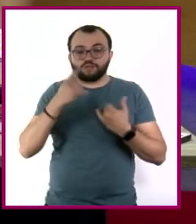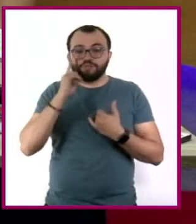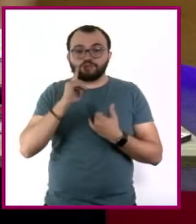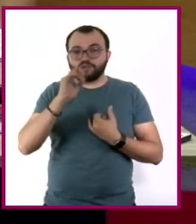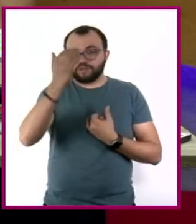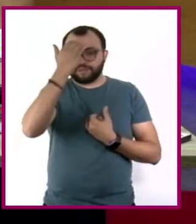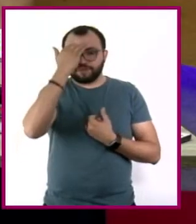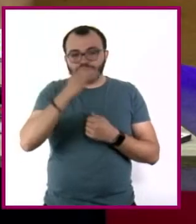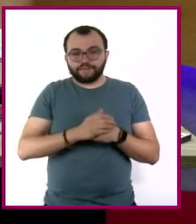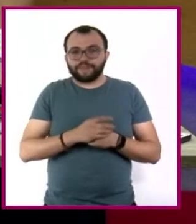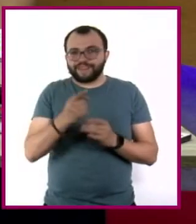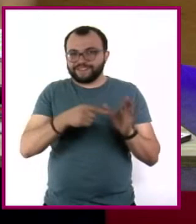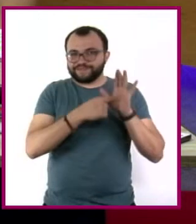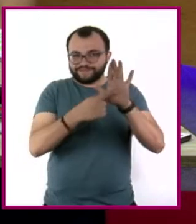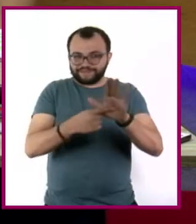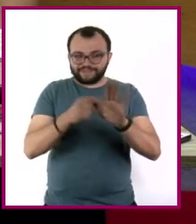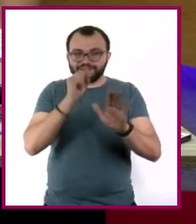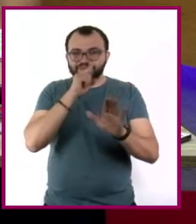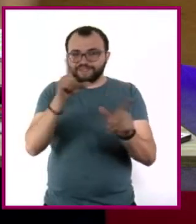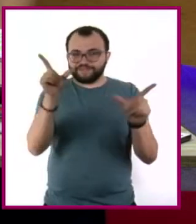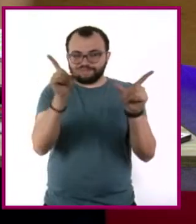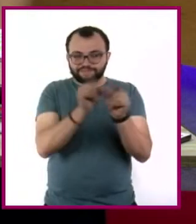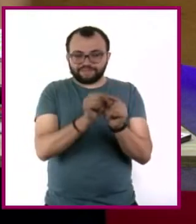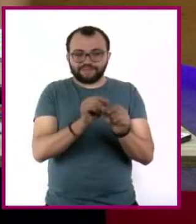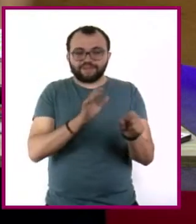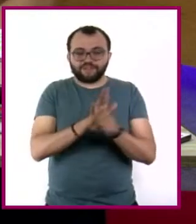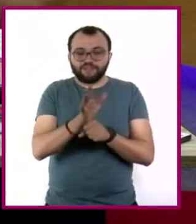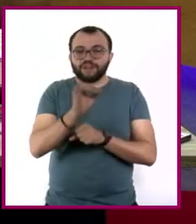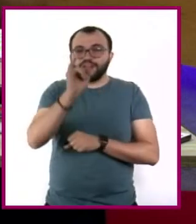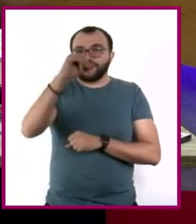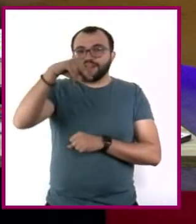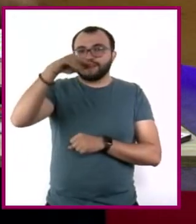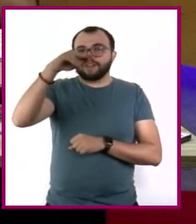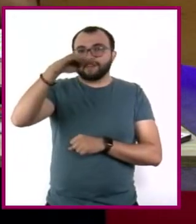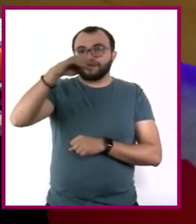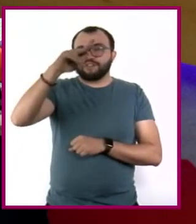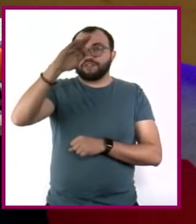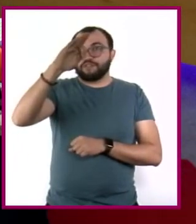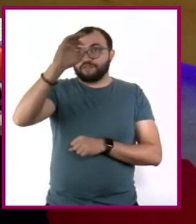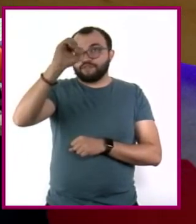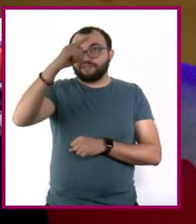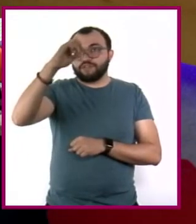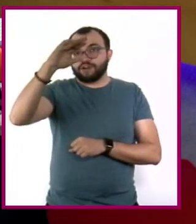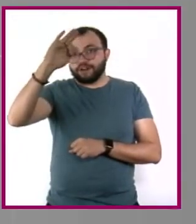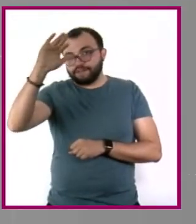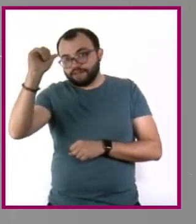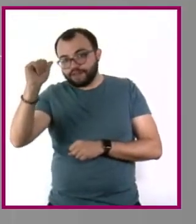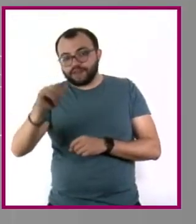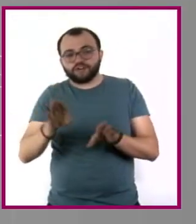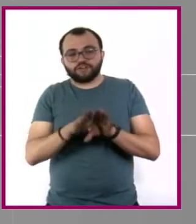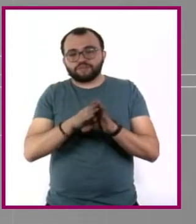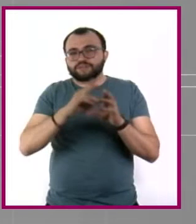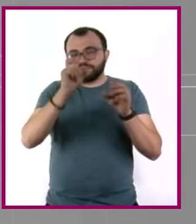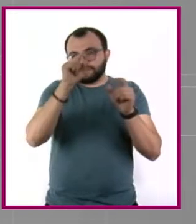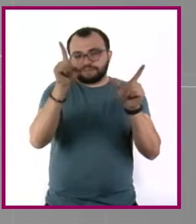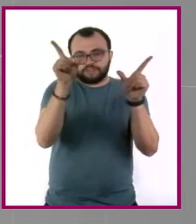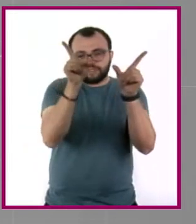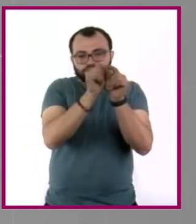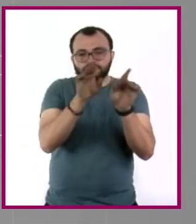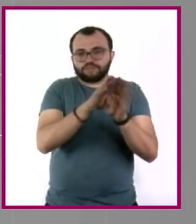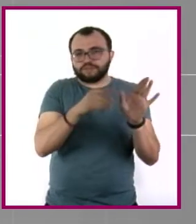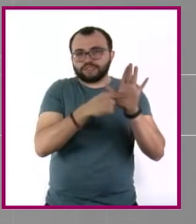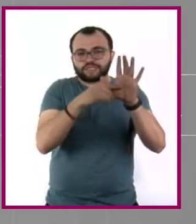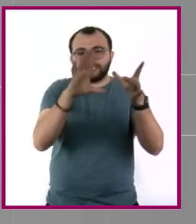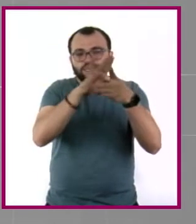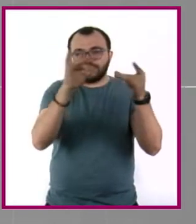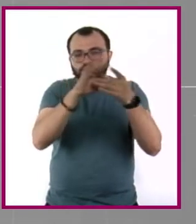Curtis. Otra representación gráfica del resumen es la infografía. Igual que el resumen, una infografía explica las ideas principales de un tema con